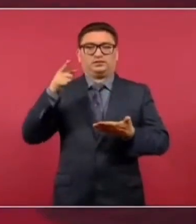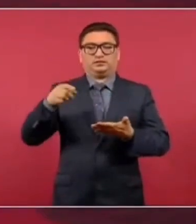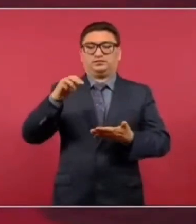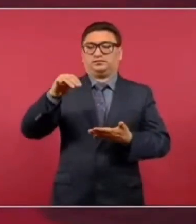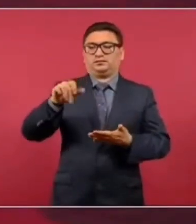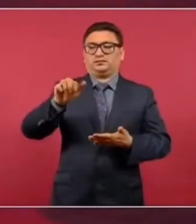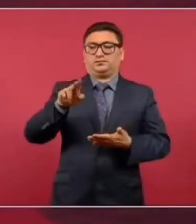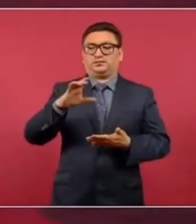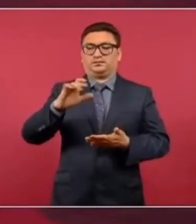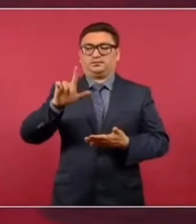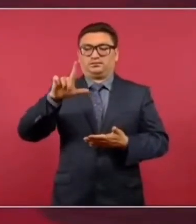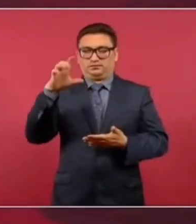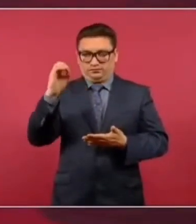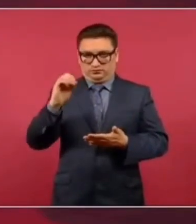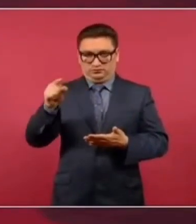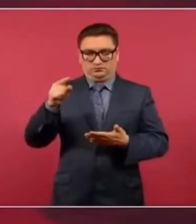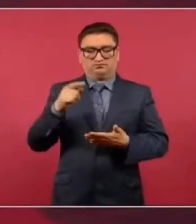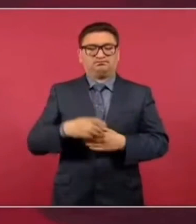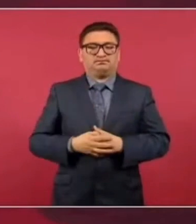Marcelo,